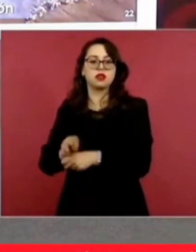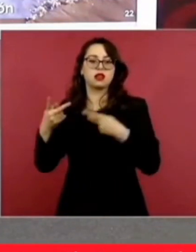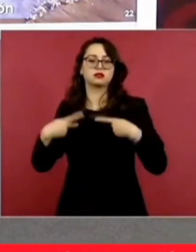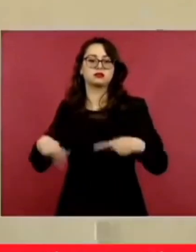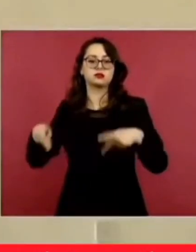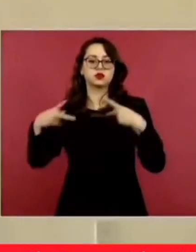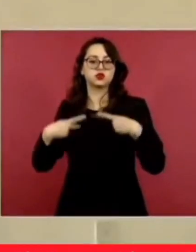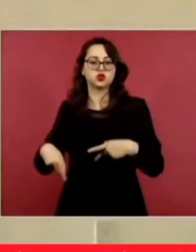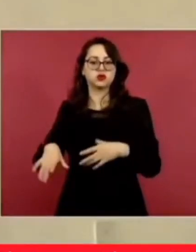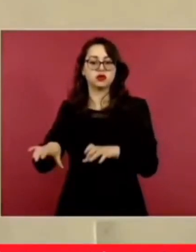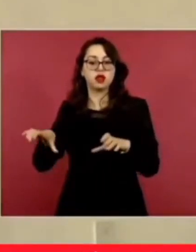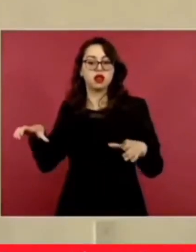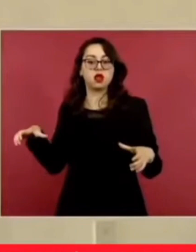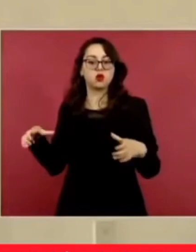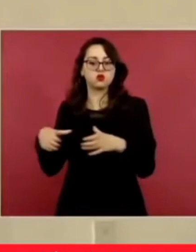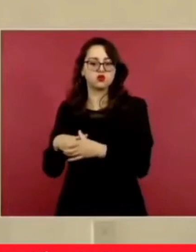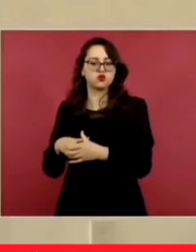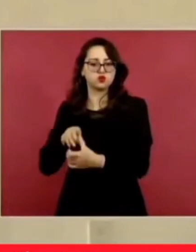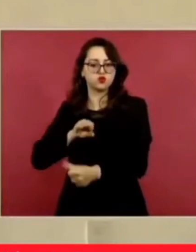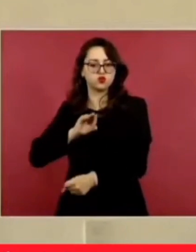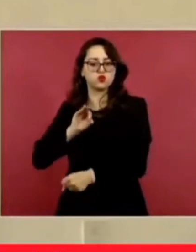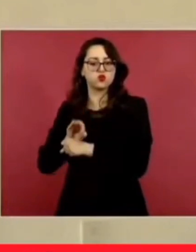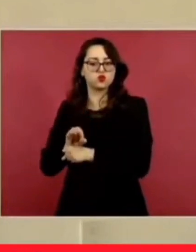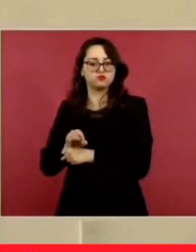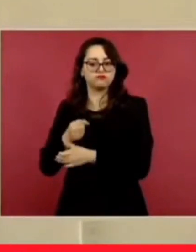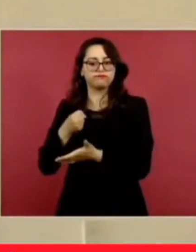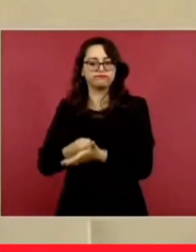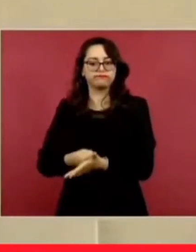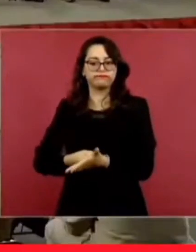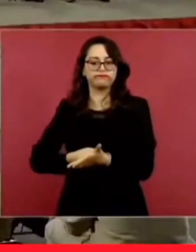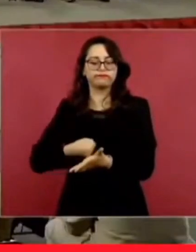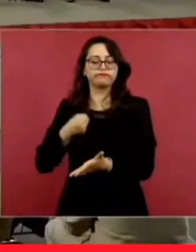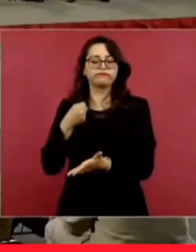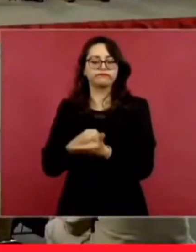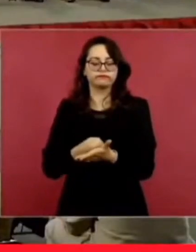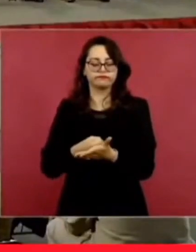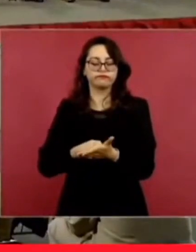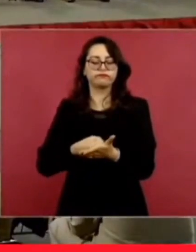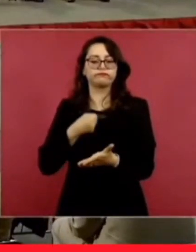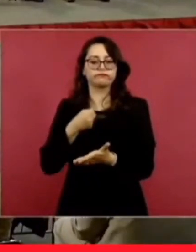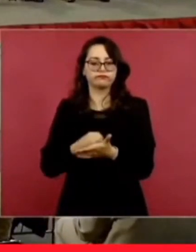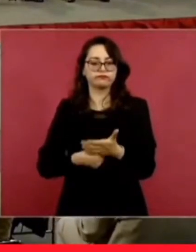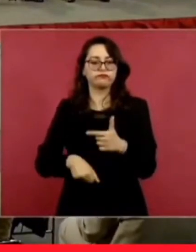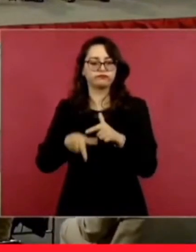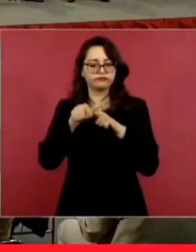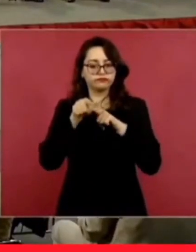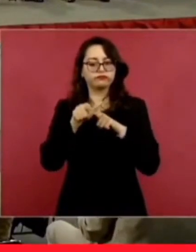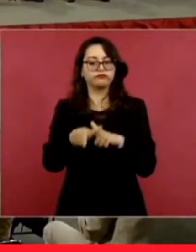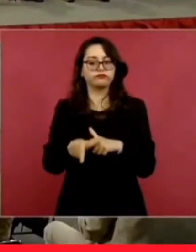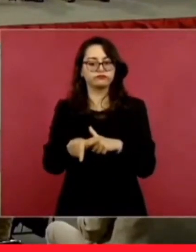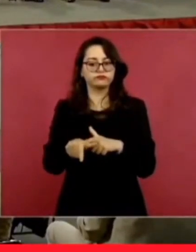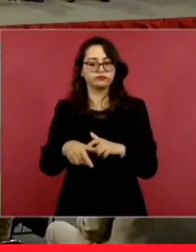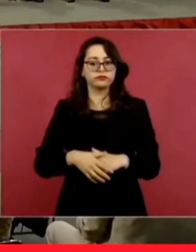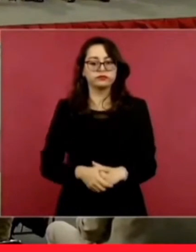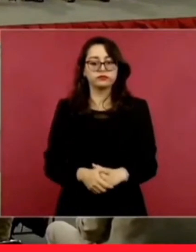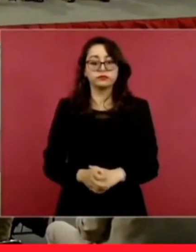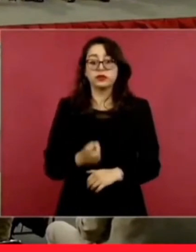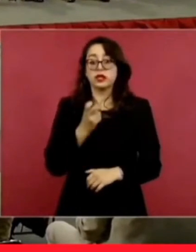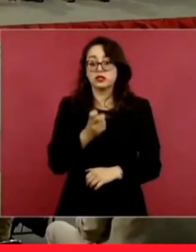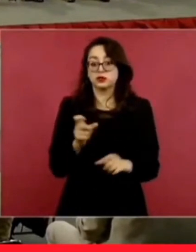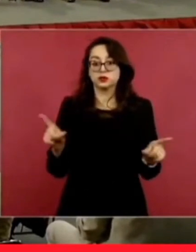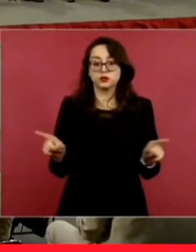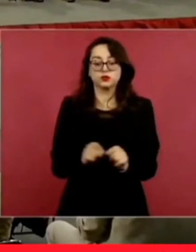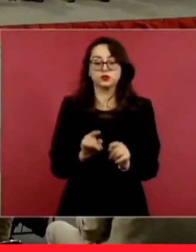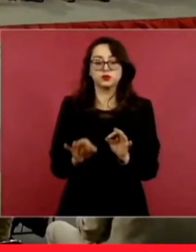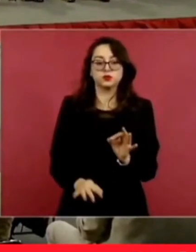y continuaremos impulsando la justicia social y ambiental en la región. Yo dejaría hasta acá mi